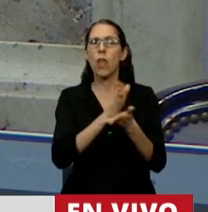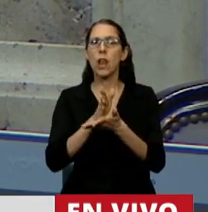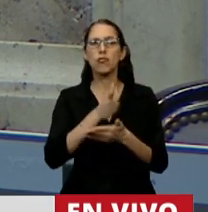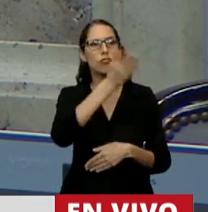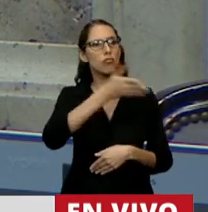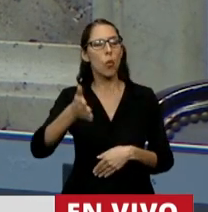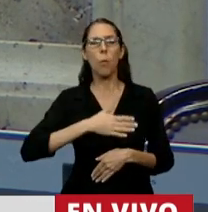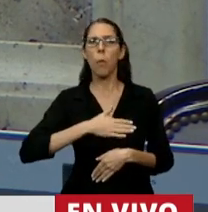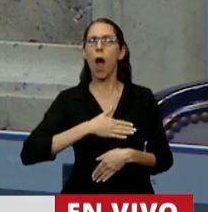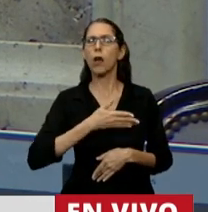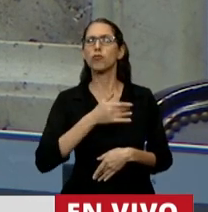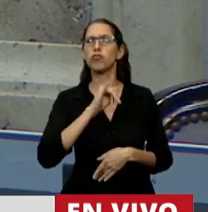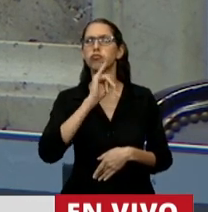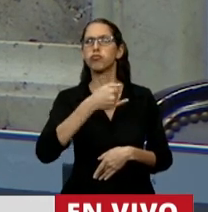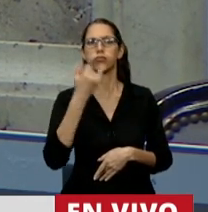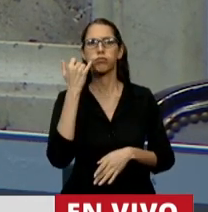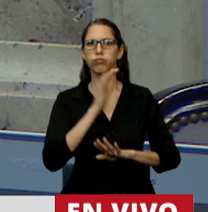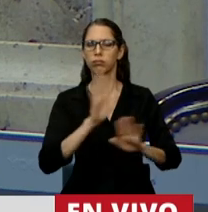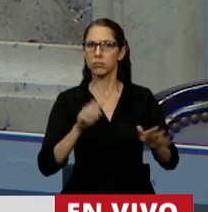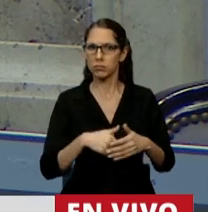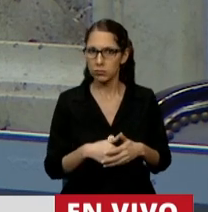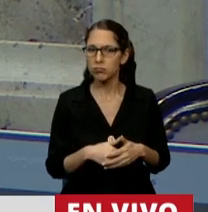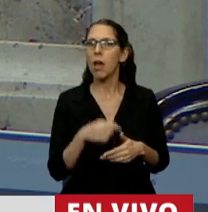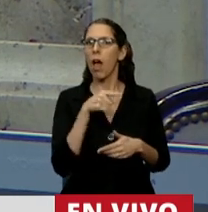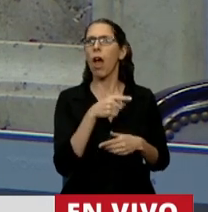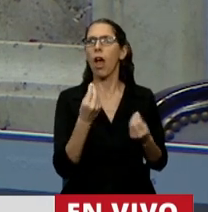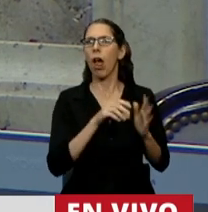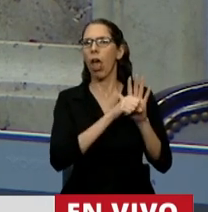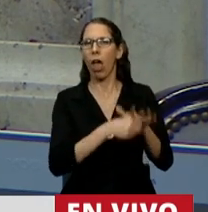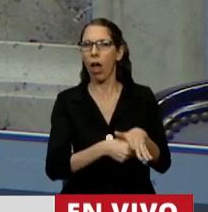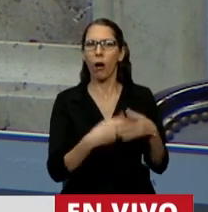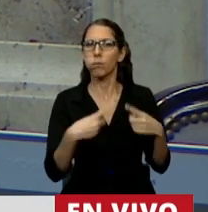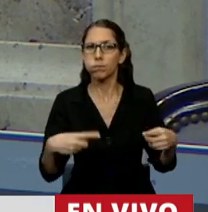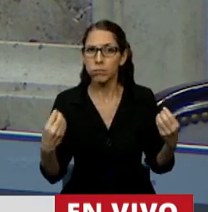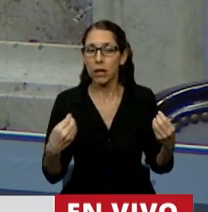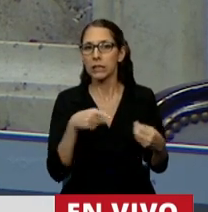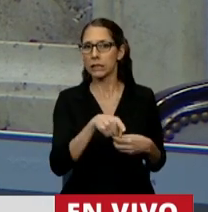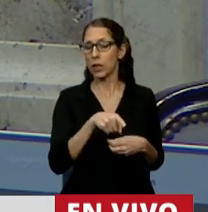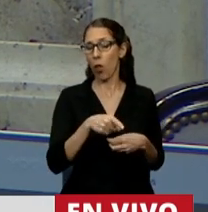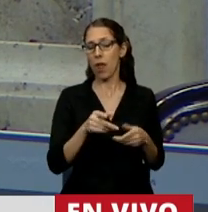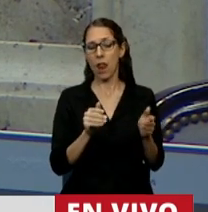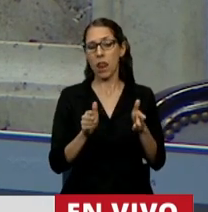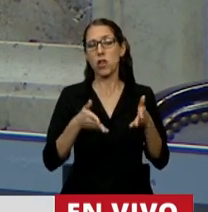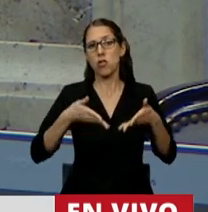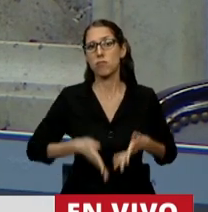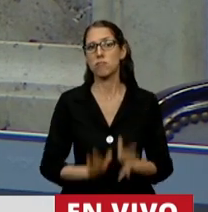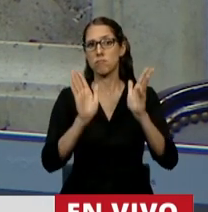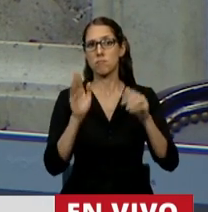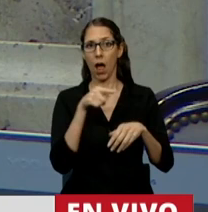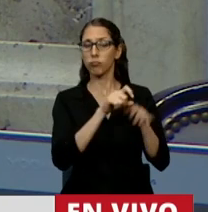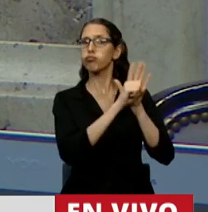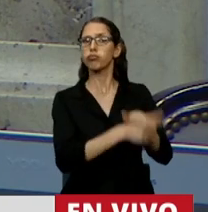son absolutamente soslayados y que son los del niño por nacer. La verdad que me llama muchísimo la atención.